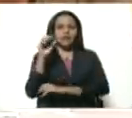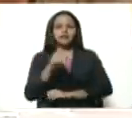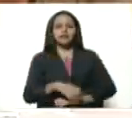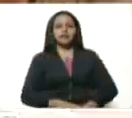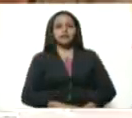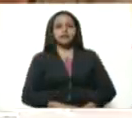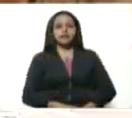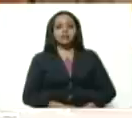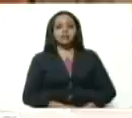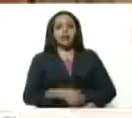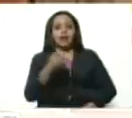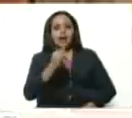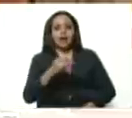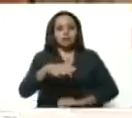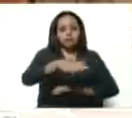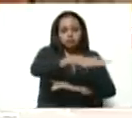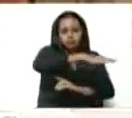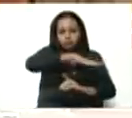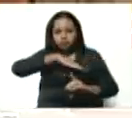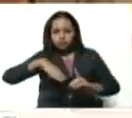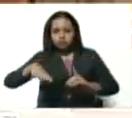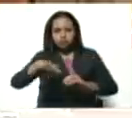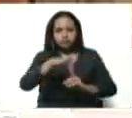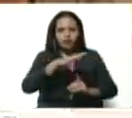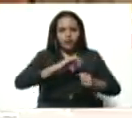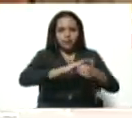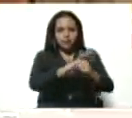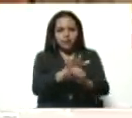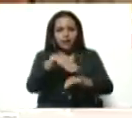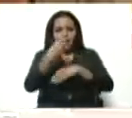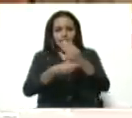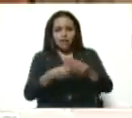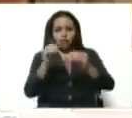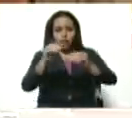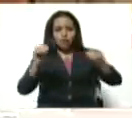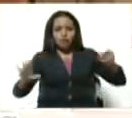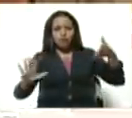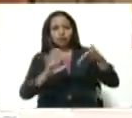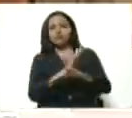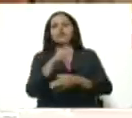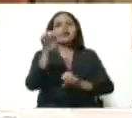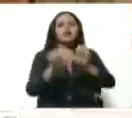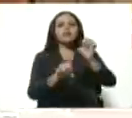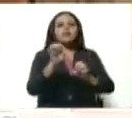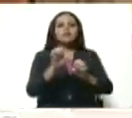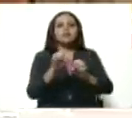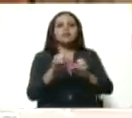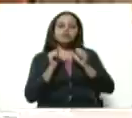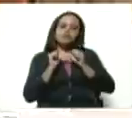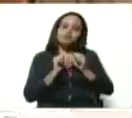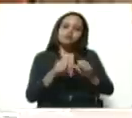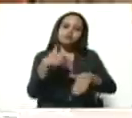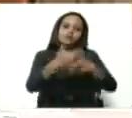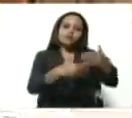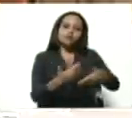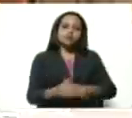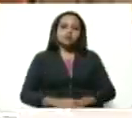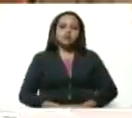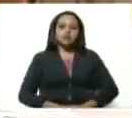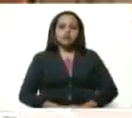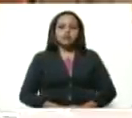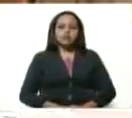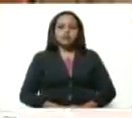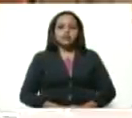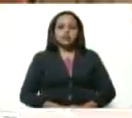está circulando el virus y por eso bueno haremos anuncios sobre la evaluación que hemos venido haciendo en cuanto a